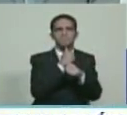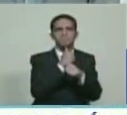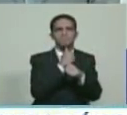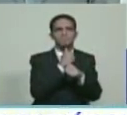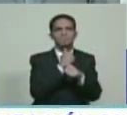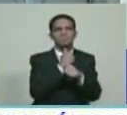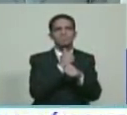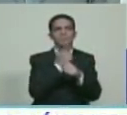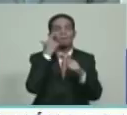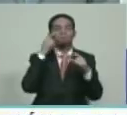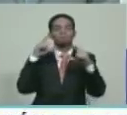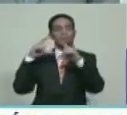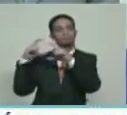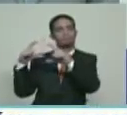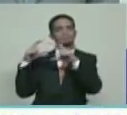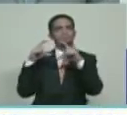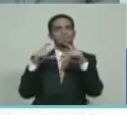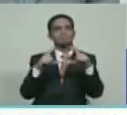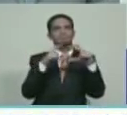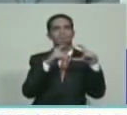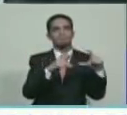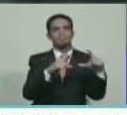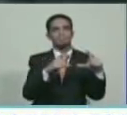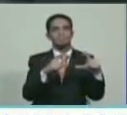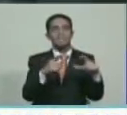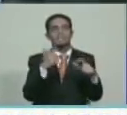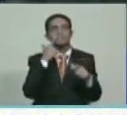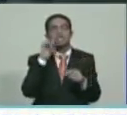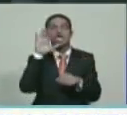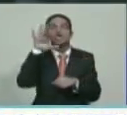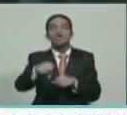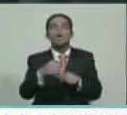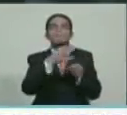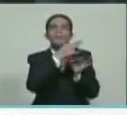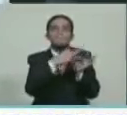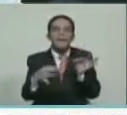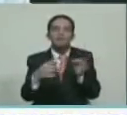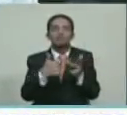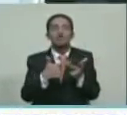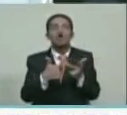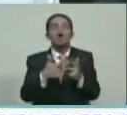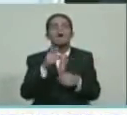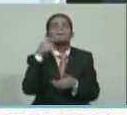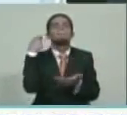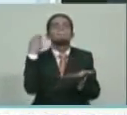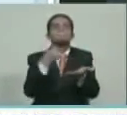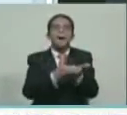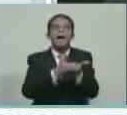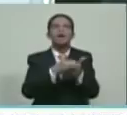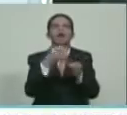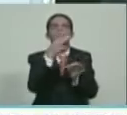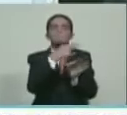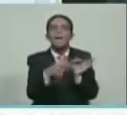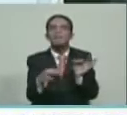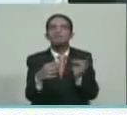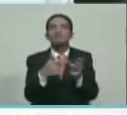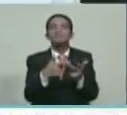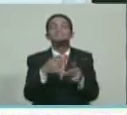iconos petro compra petropar y petro ahorro